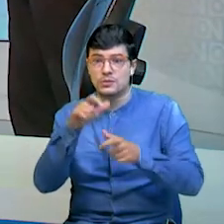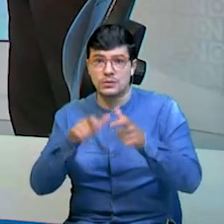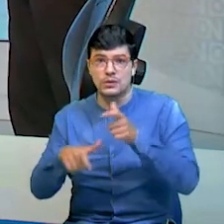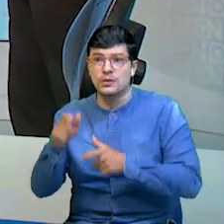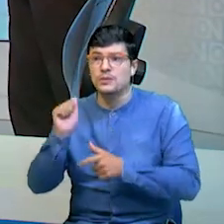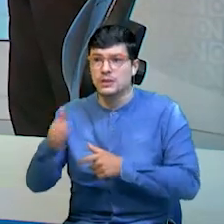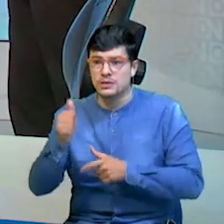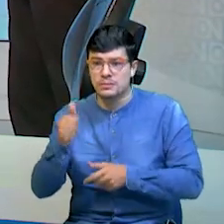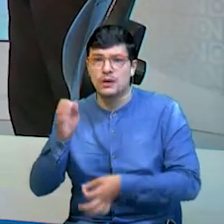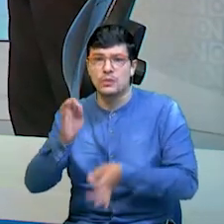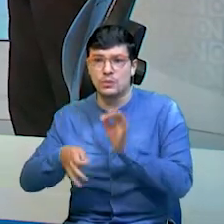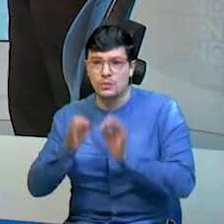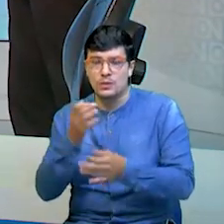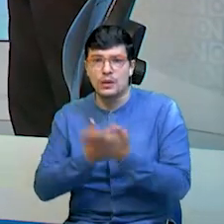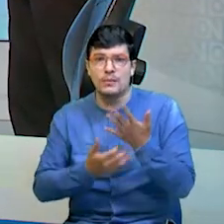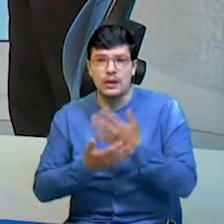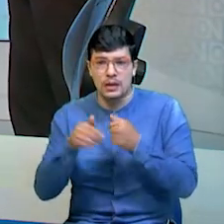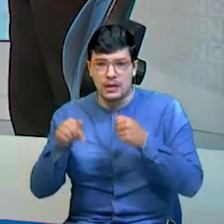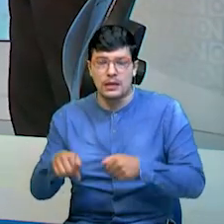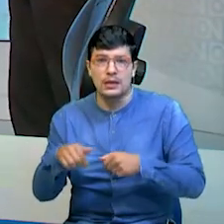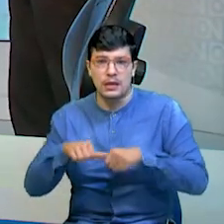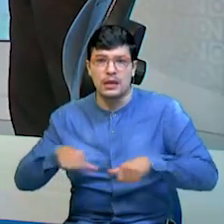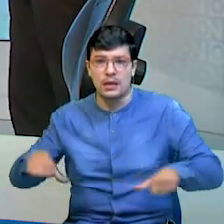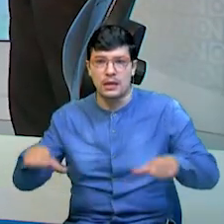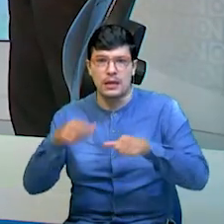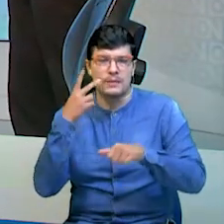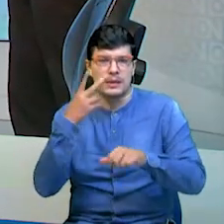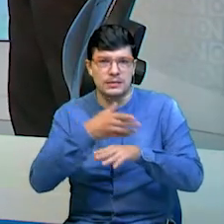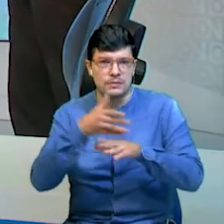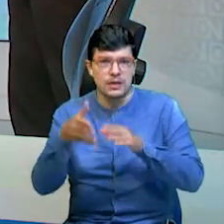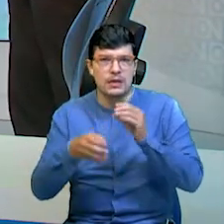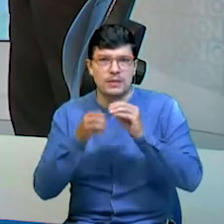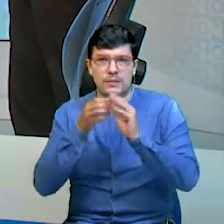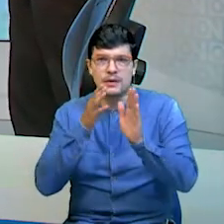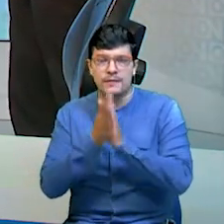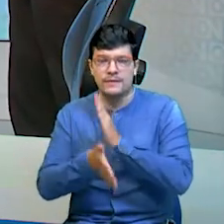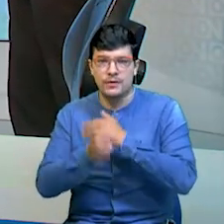justicia por sus manos en el puerto petrolero. En Barranca Bermeja, Wilson Lozano, para Oriente Noticias.